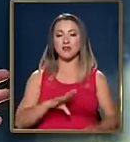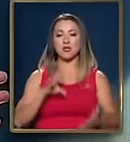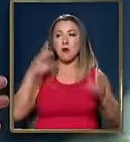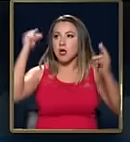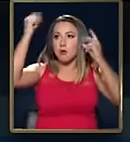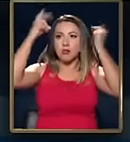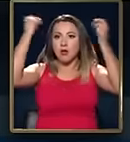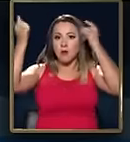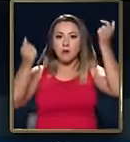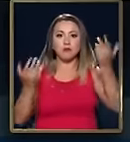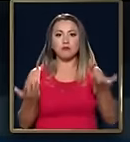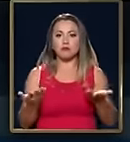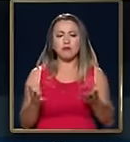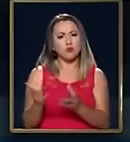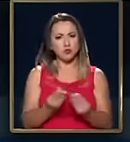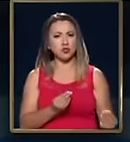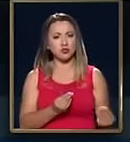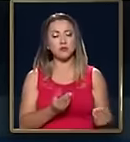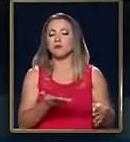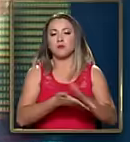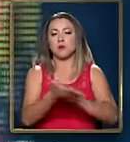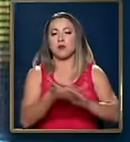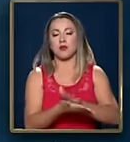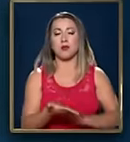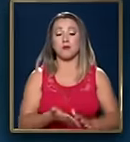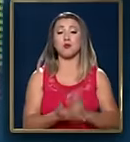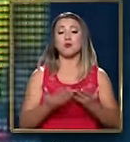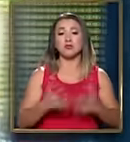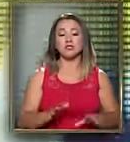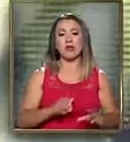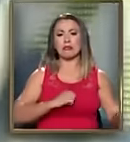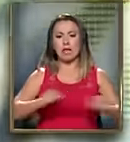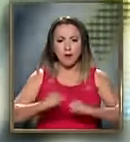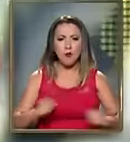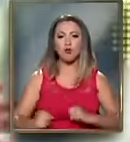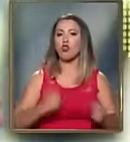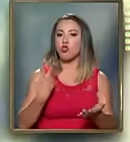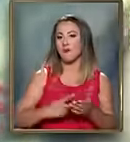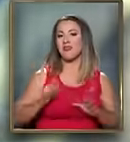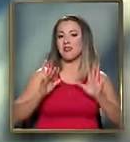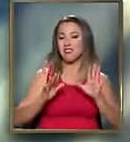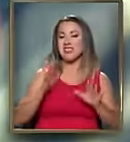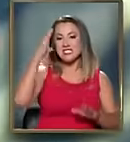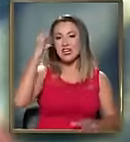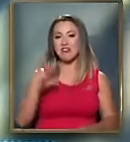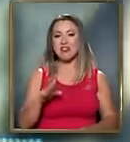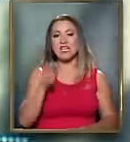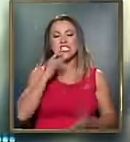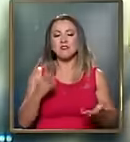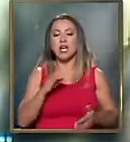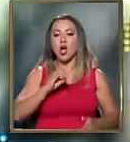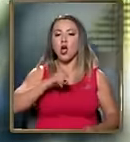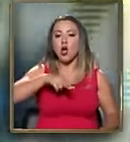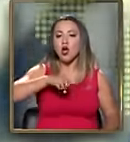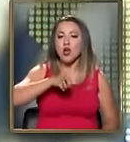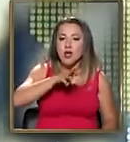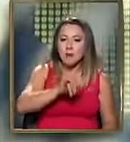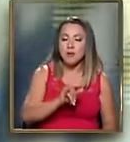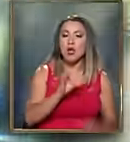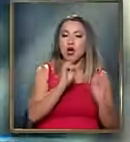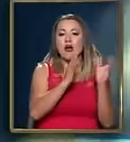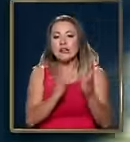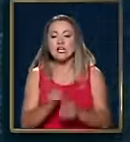improvisación. Y esto, por ejemplo, tuvo que pasar un terremoto del 2010 para saber lo que era la ONEMI. ONEMI,